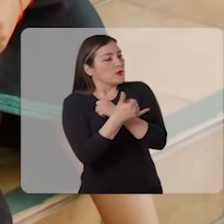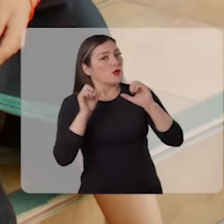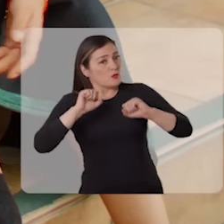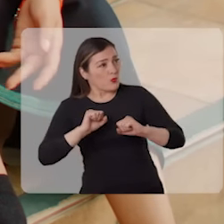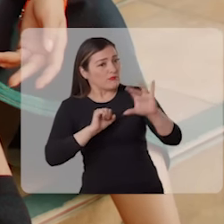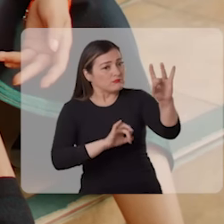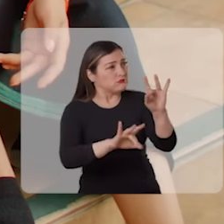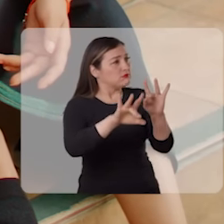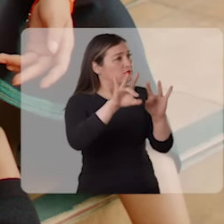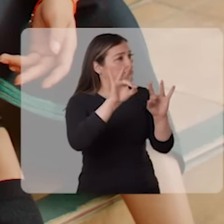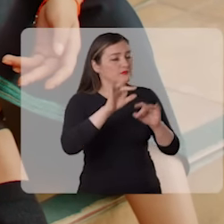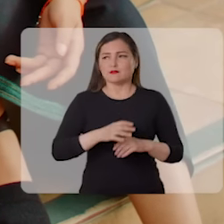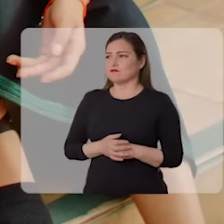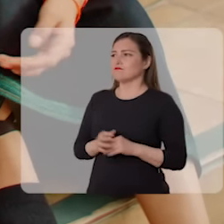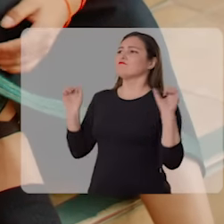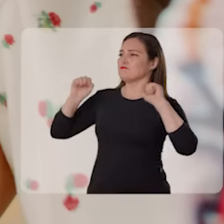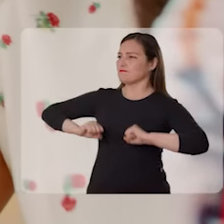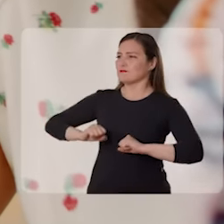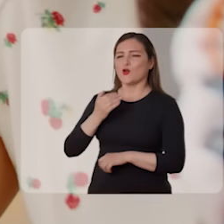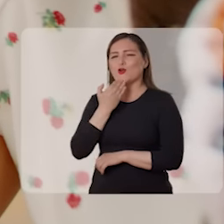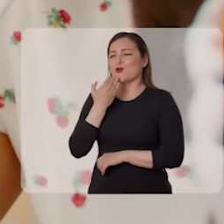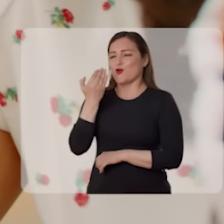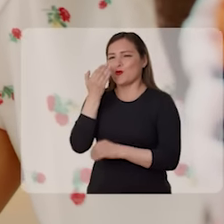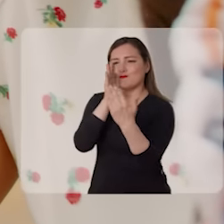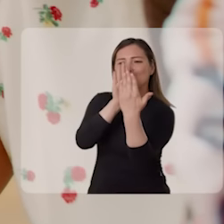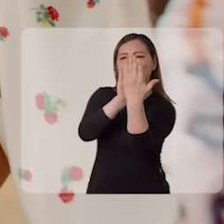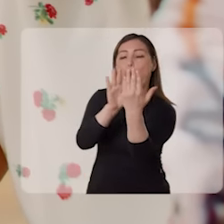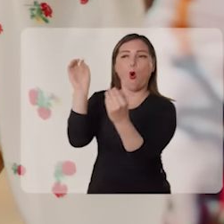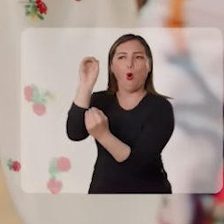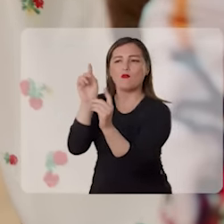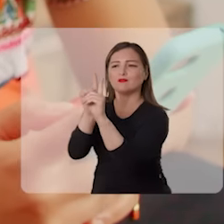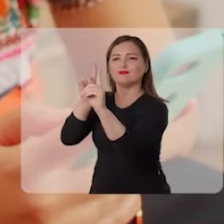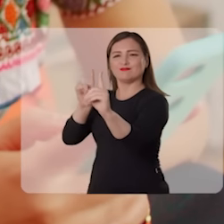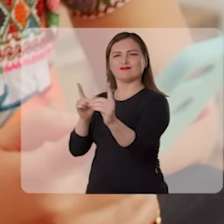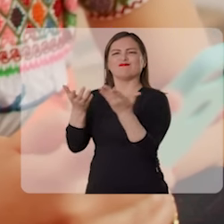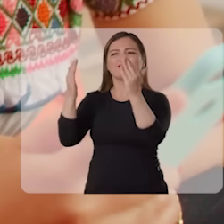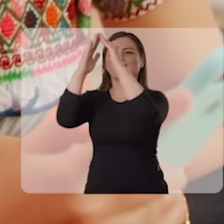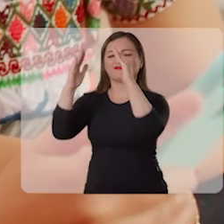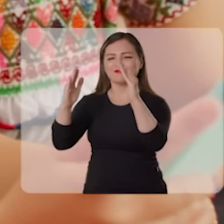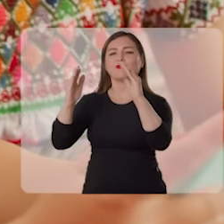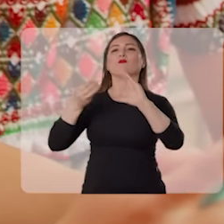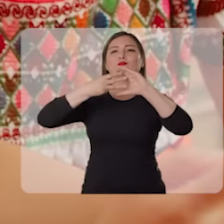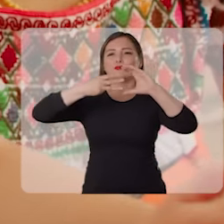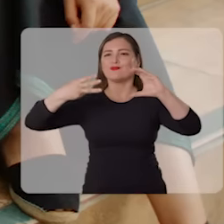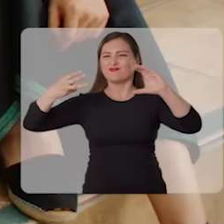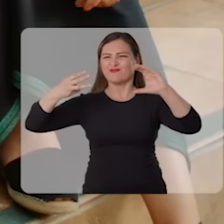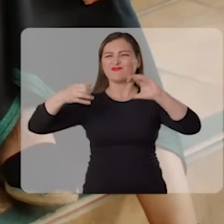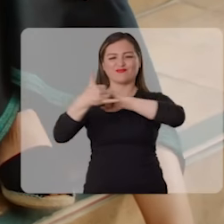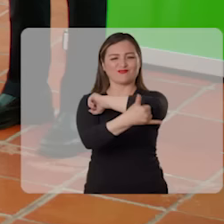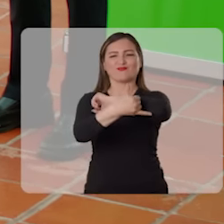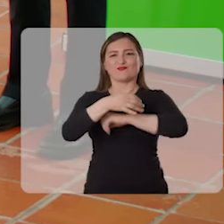fuera del país también pueden elegir Claro que pueden elegir y lo podrán hacer de manera presencial o telemática en la circunscripciones del exterior